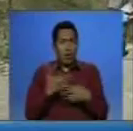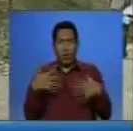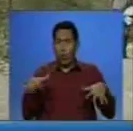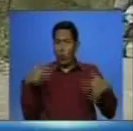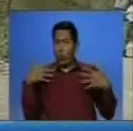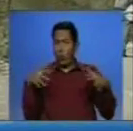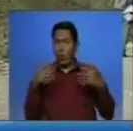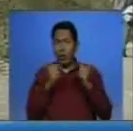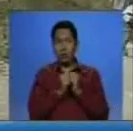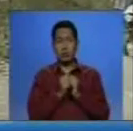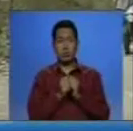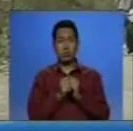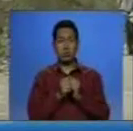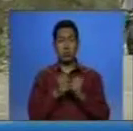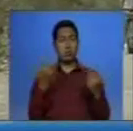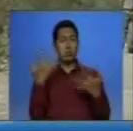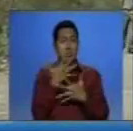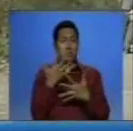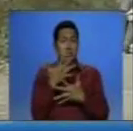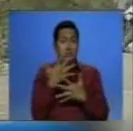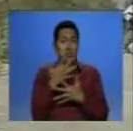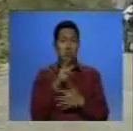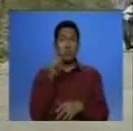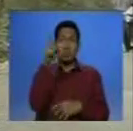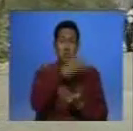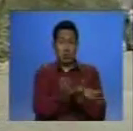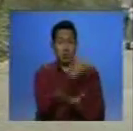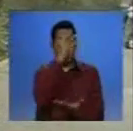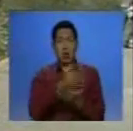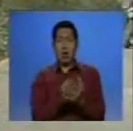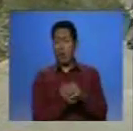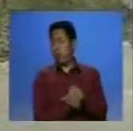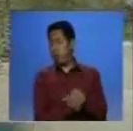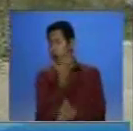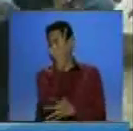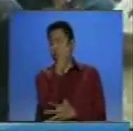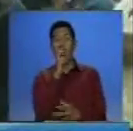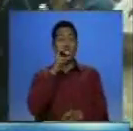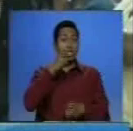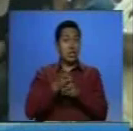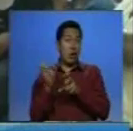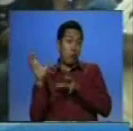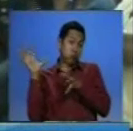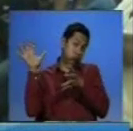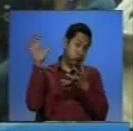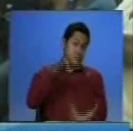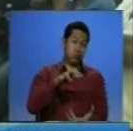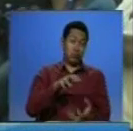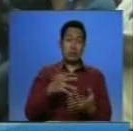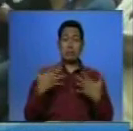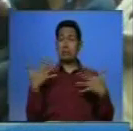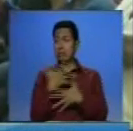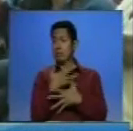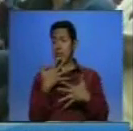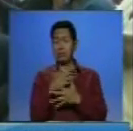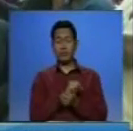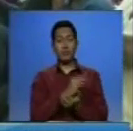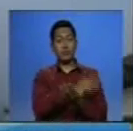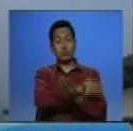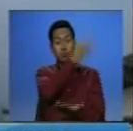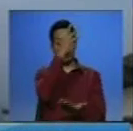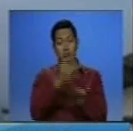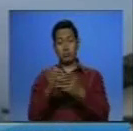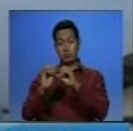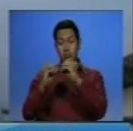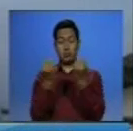de ver la magnitud del daño que puede ocasionar el volcán ahorita. En Cotopaxi, los organismos estatales trabajan